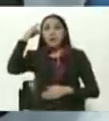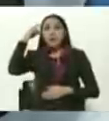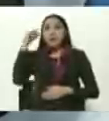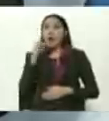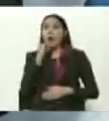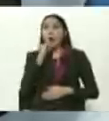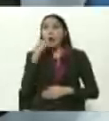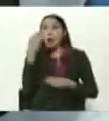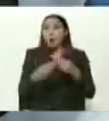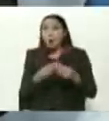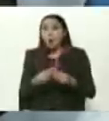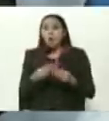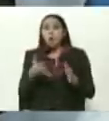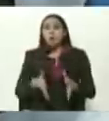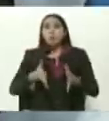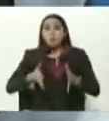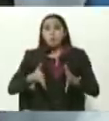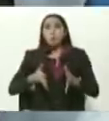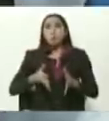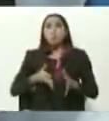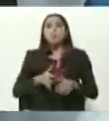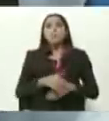noticia, de lograr esta condenatoria.